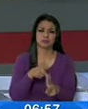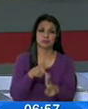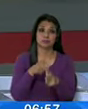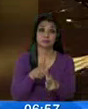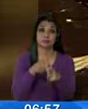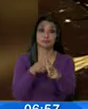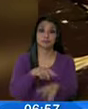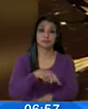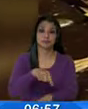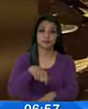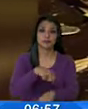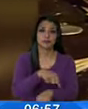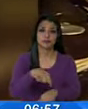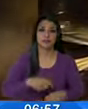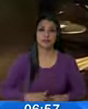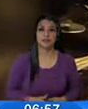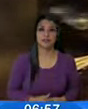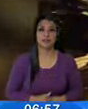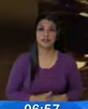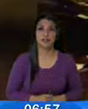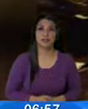Miremos.